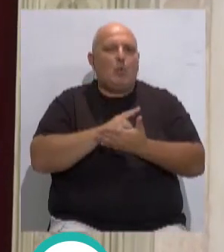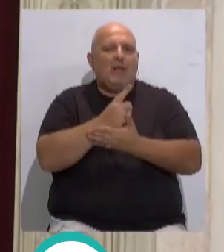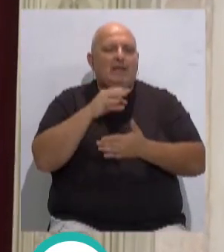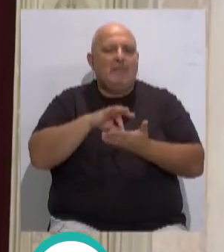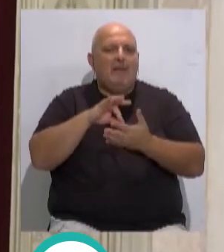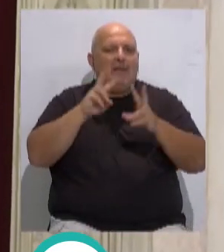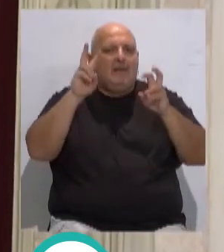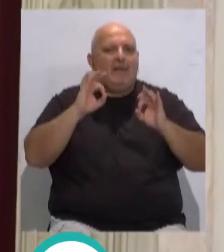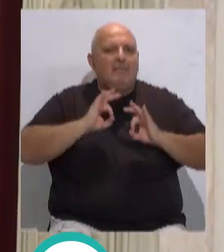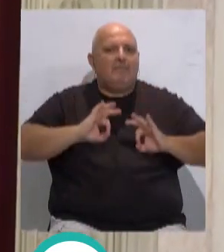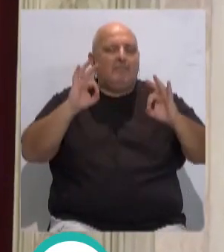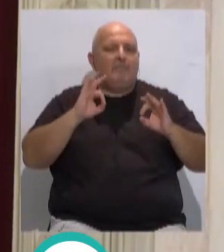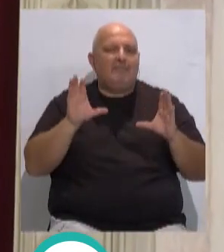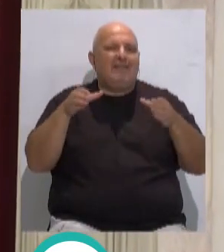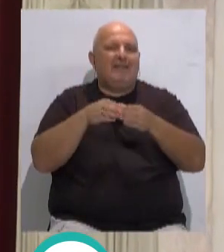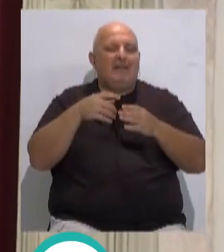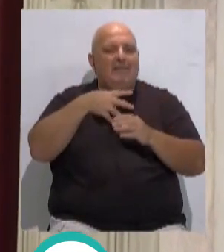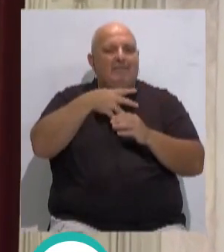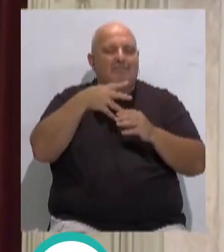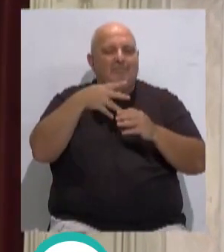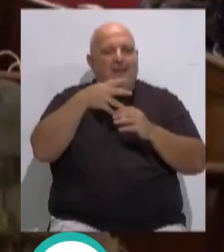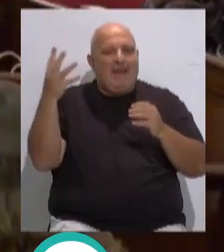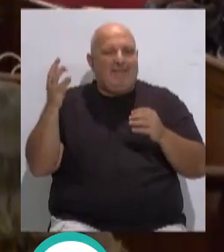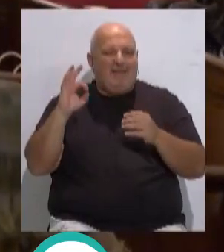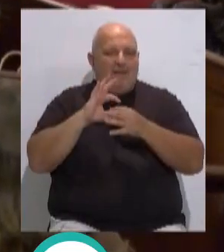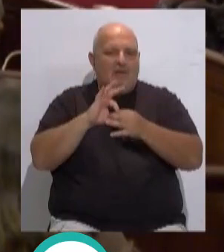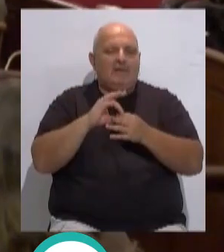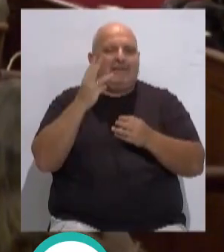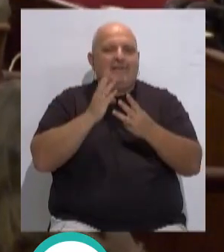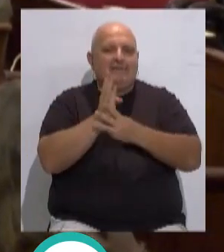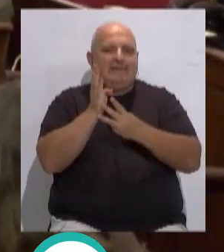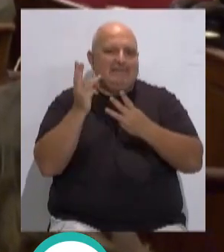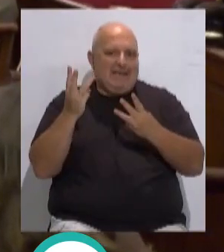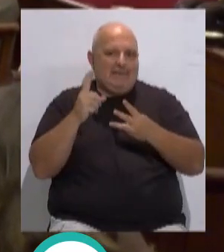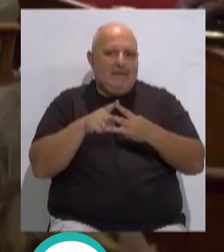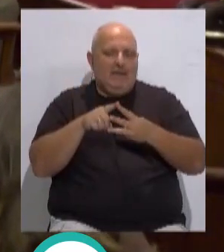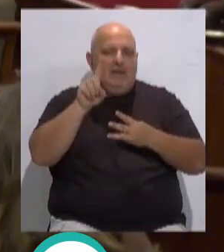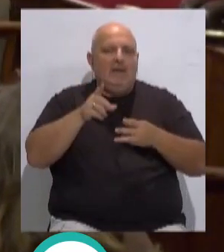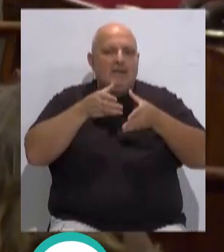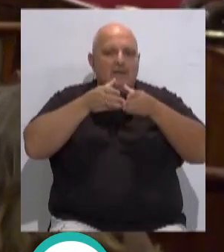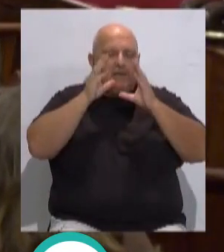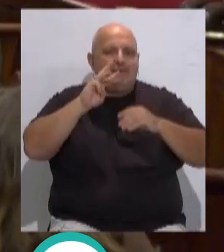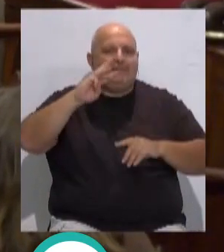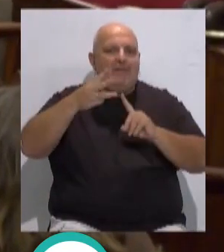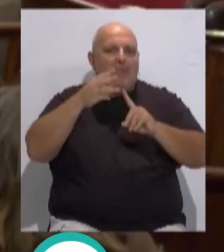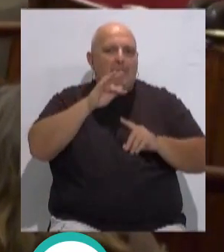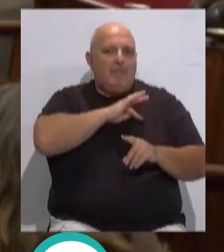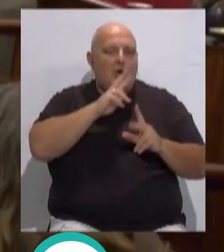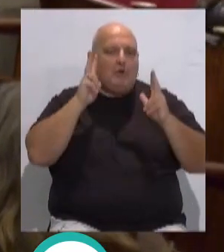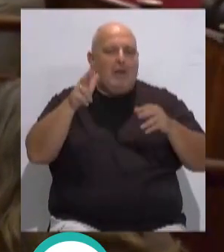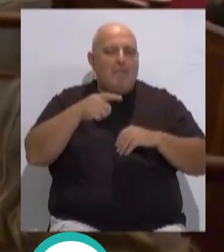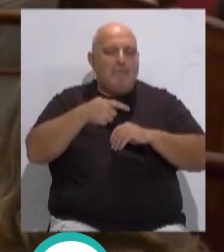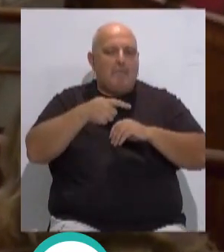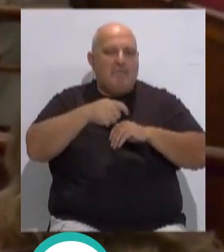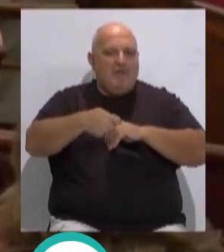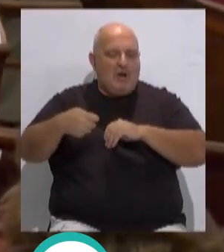Tapa, dedicada en esta edición al colectivo LGTBI, ha tenido este año tres categorías. En la de desayunos, tercer premio para Hotel Playa